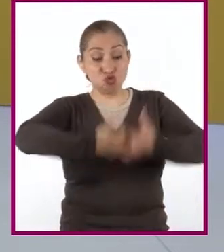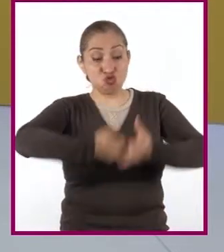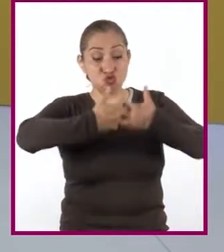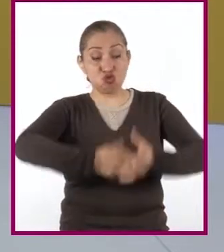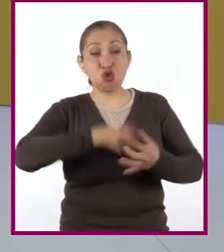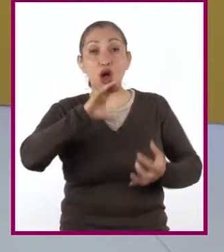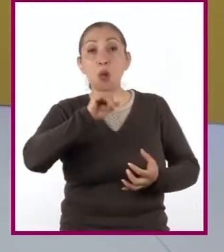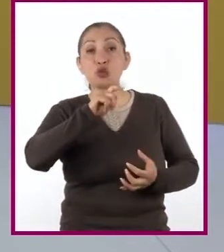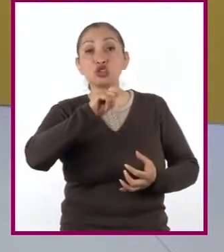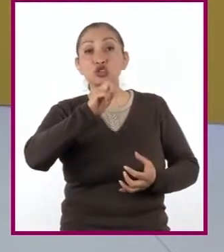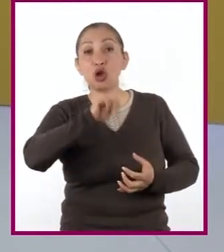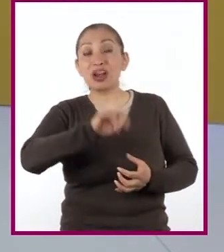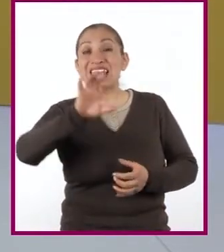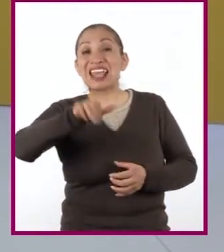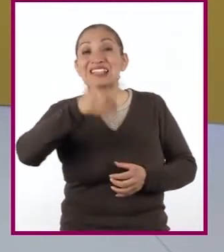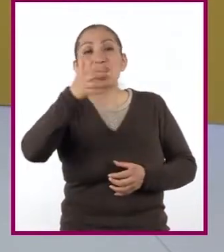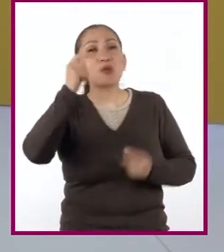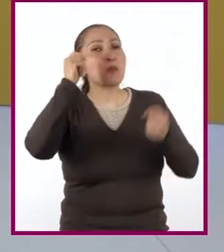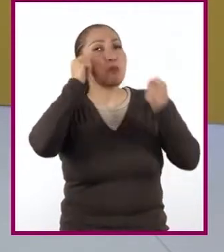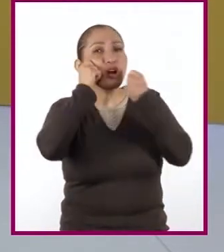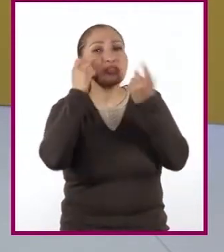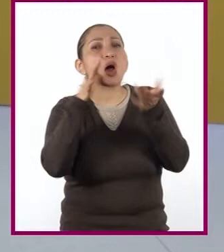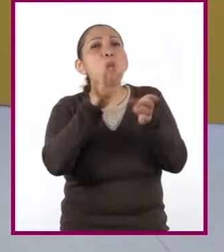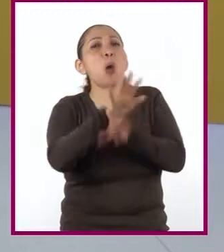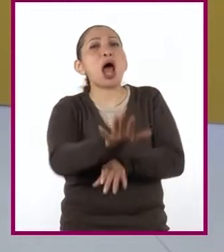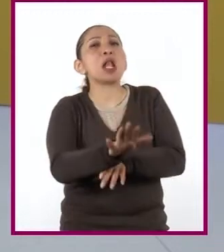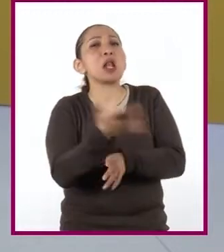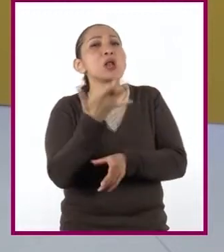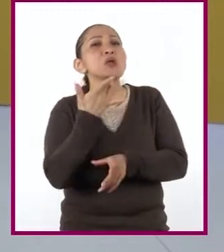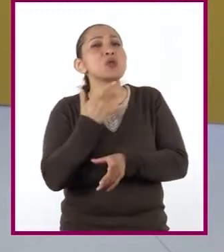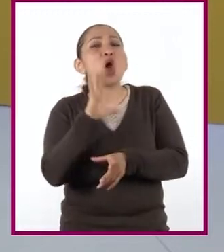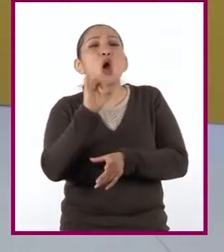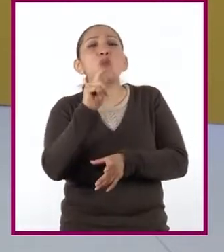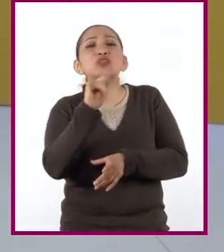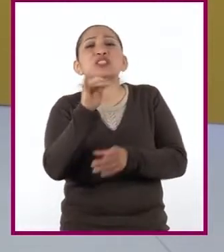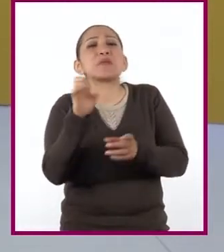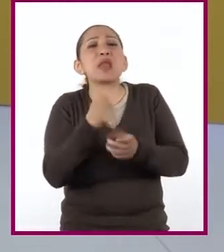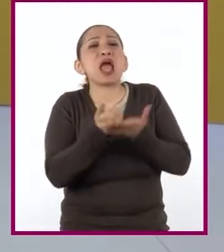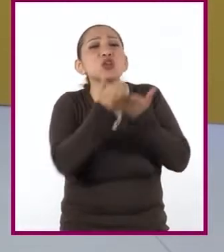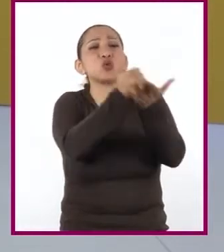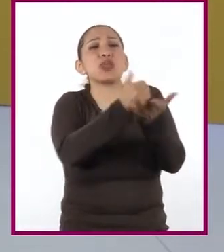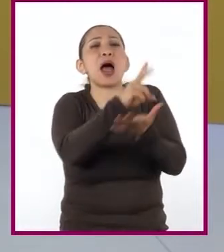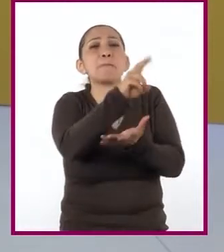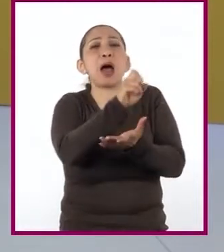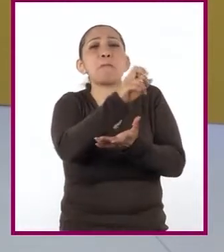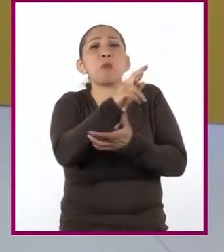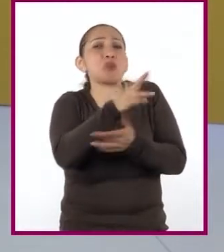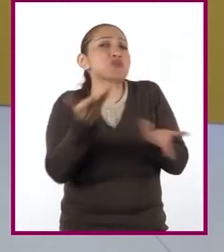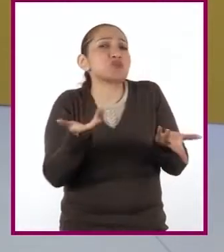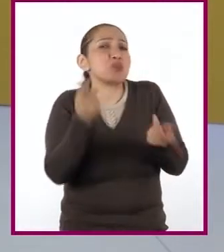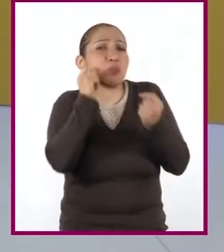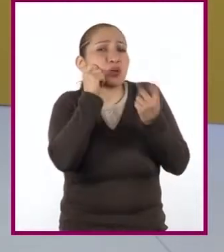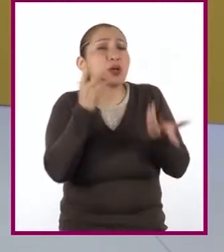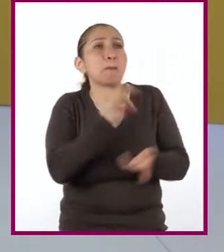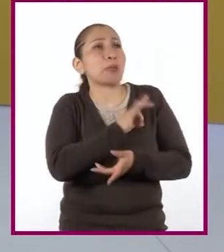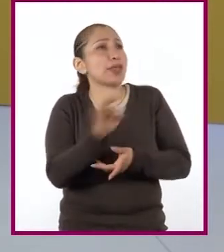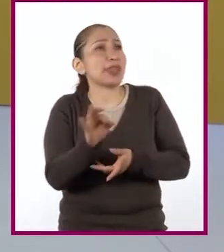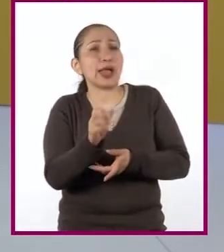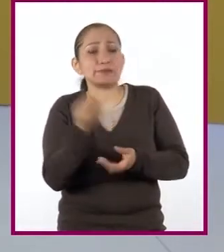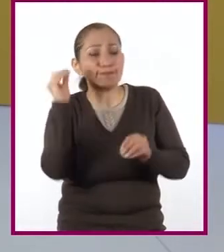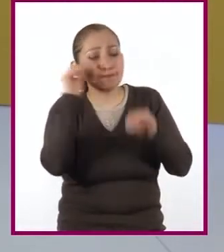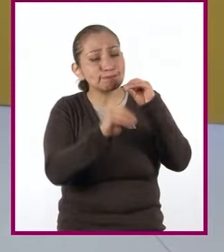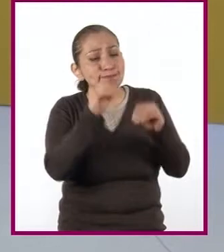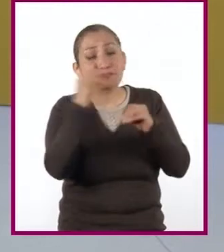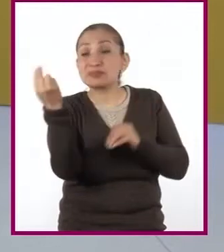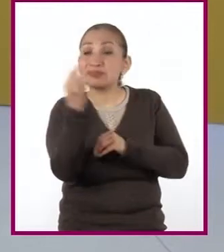combustión externa, no importa con qué combustible genere el vapor, y por eso se pueden adaptar a